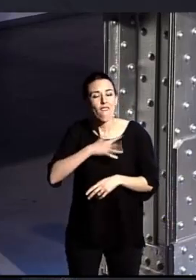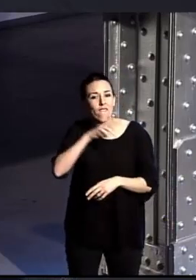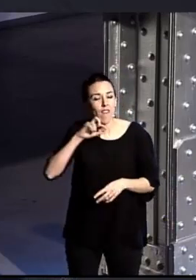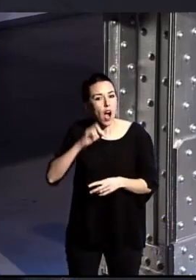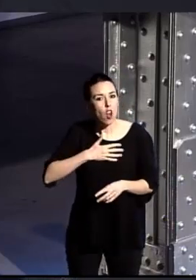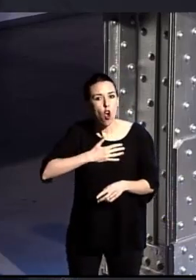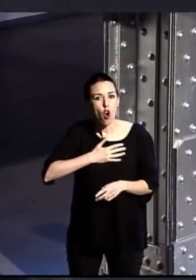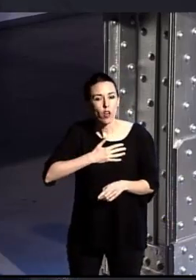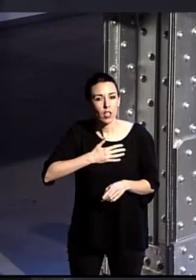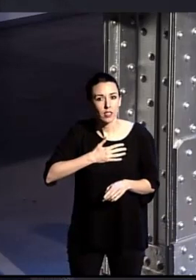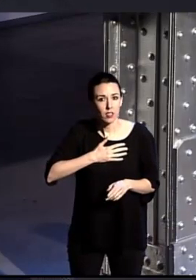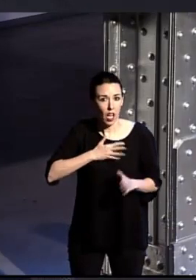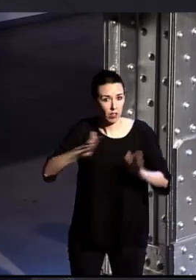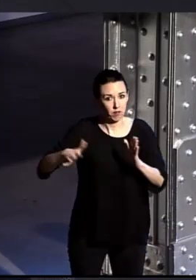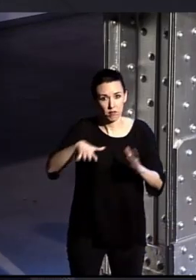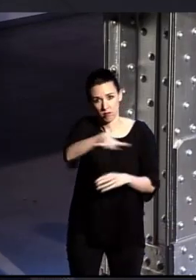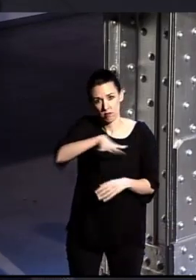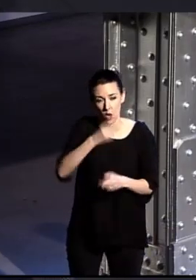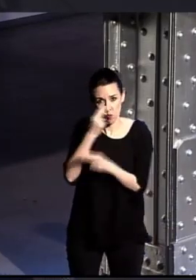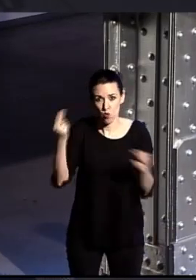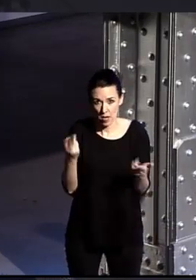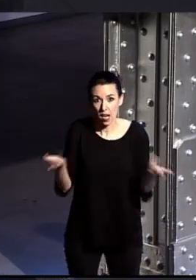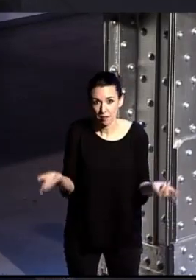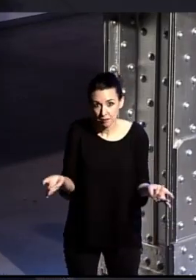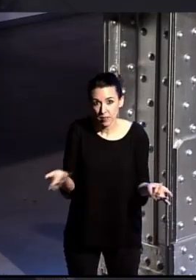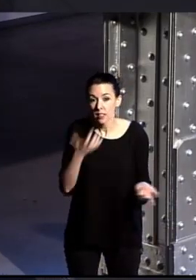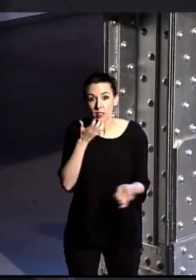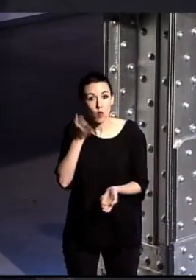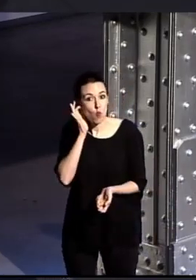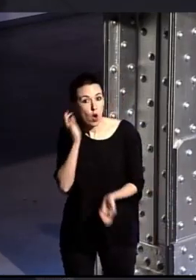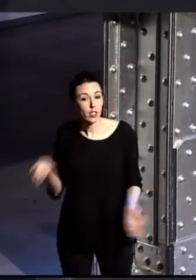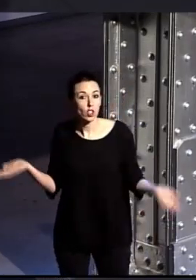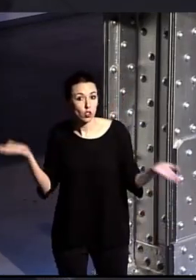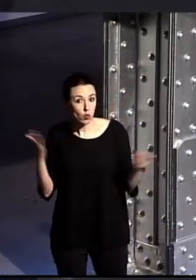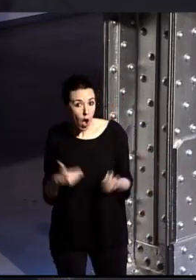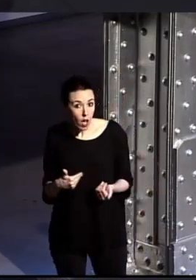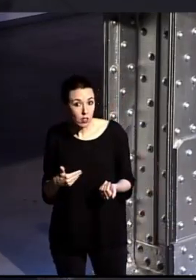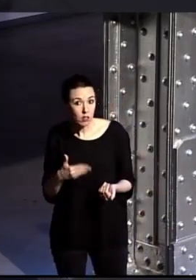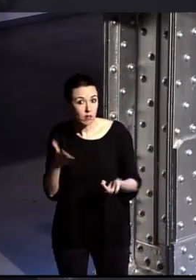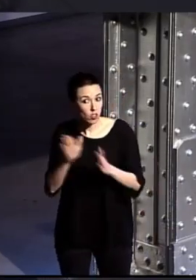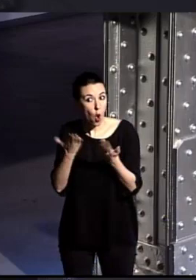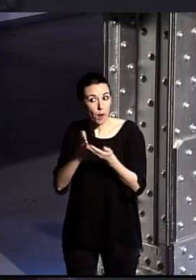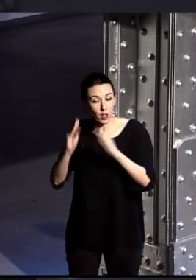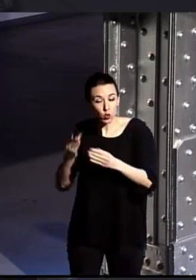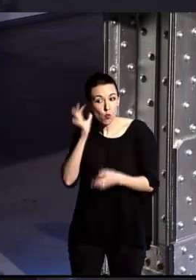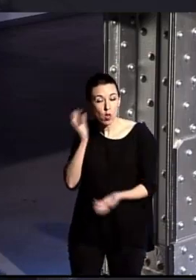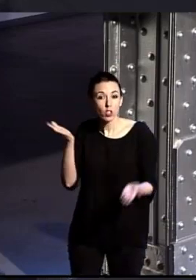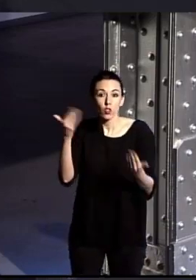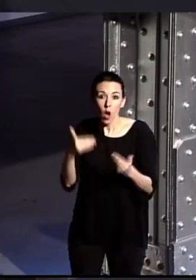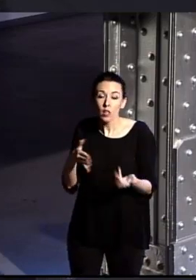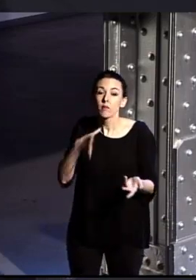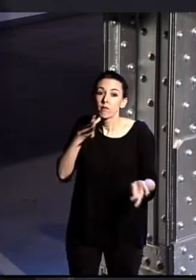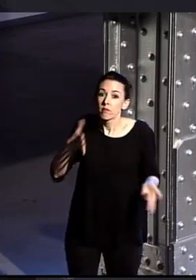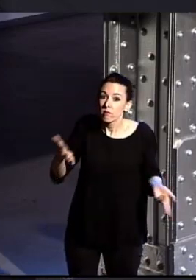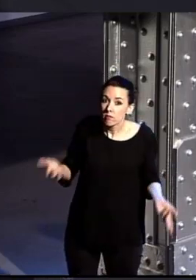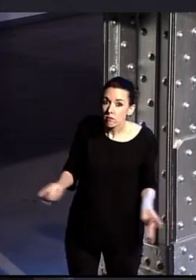propios del espacio público. Entonces, si no hay mujeres en las novelas de Verne, pues